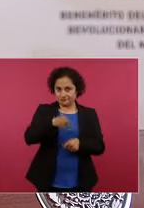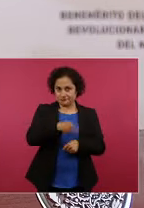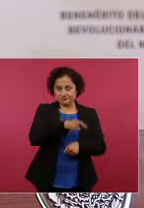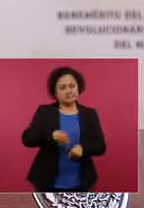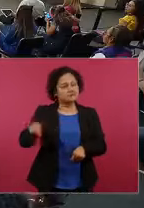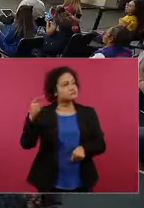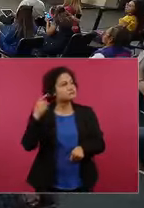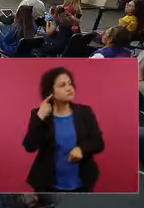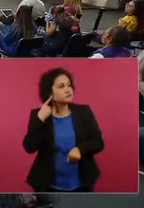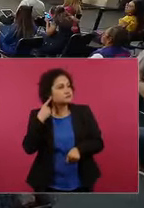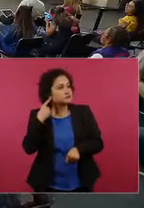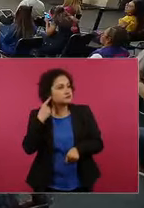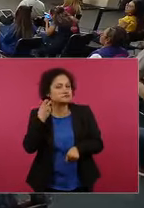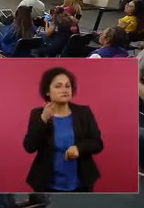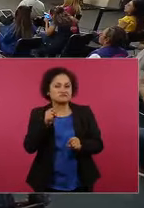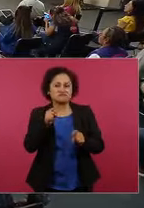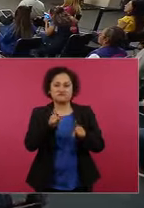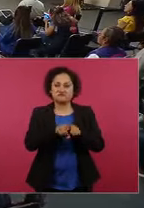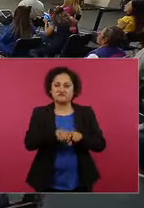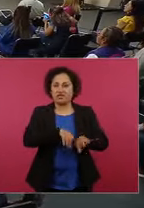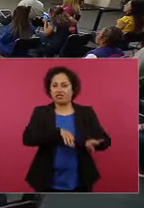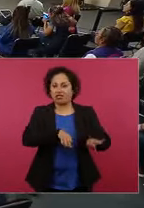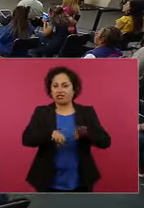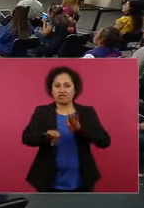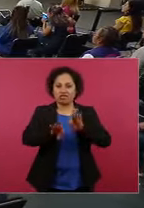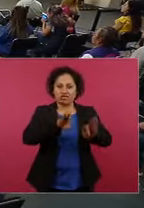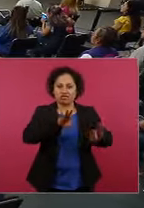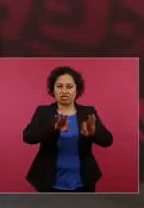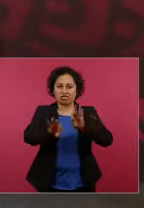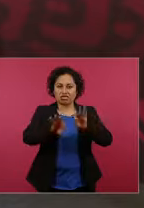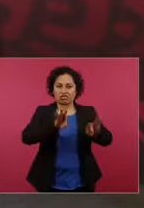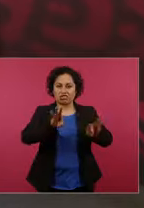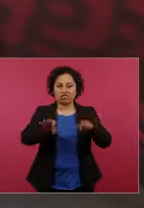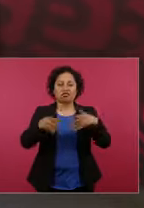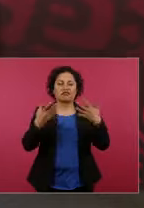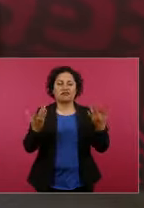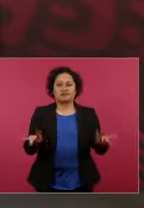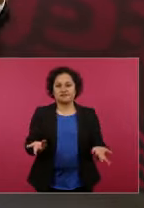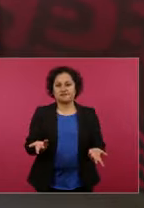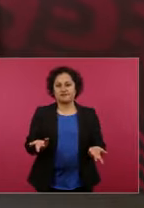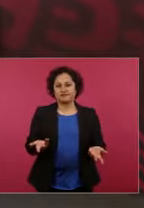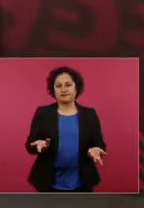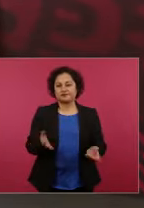Es aquí, porque siempre apantallaban también, ¿no?